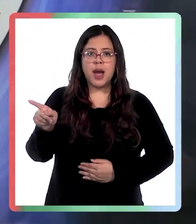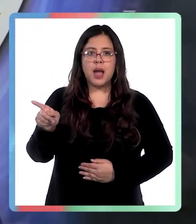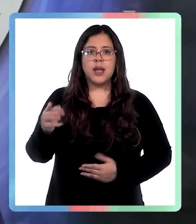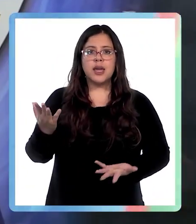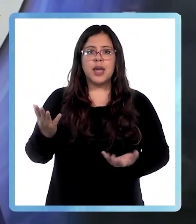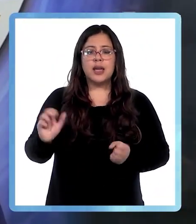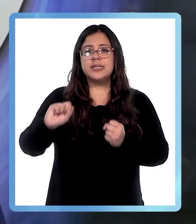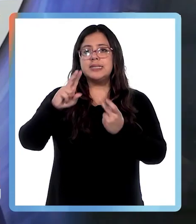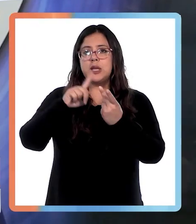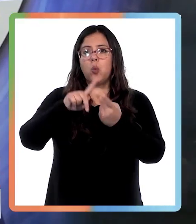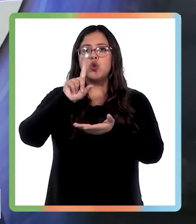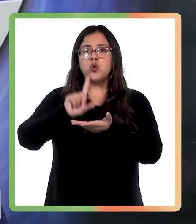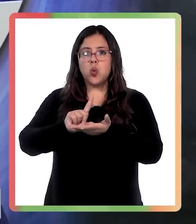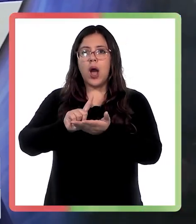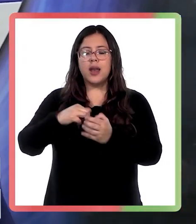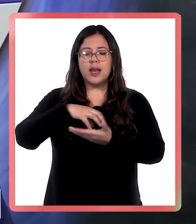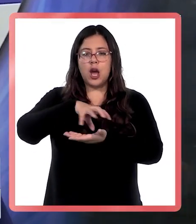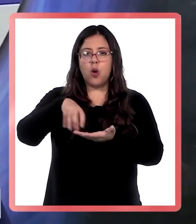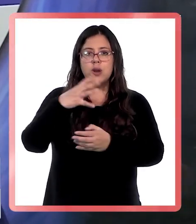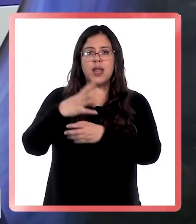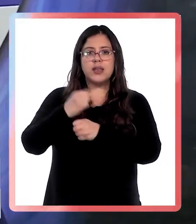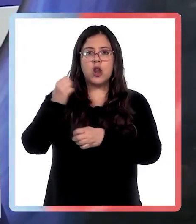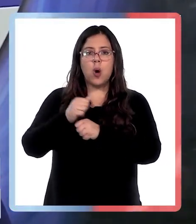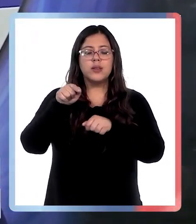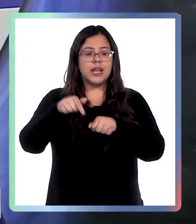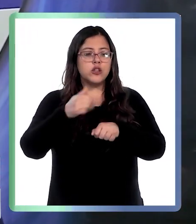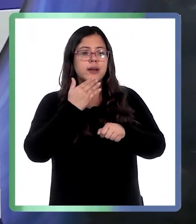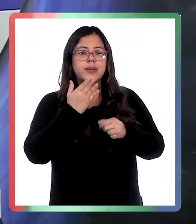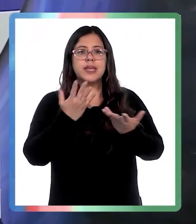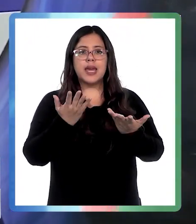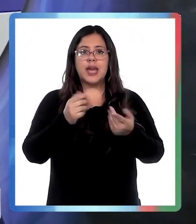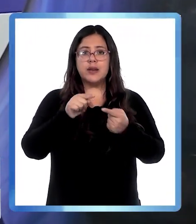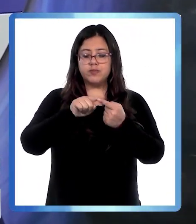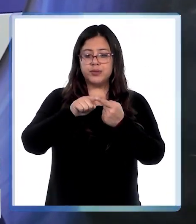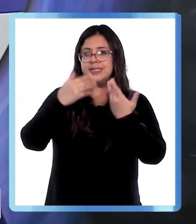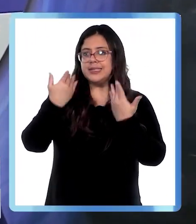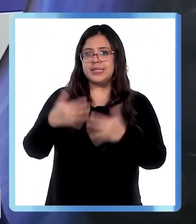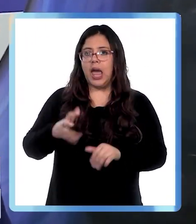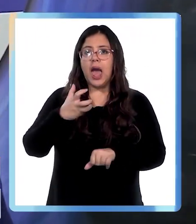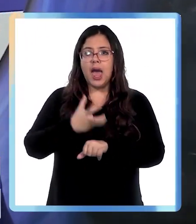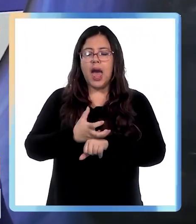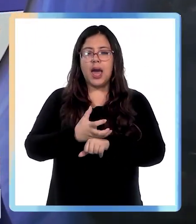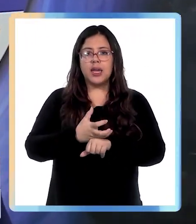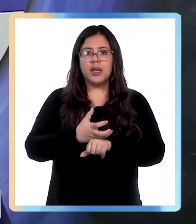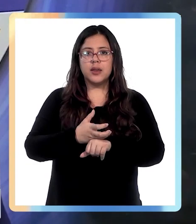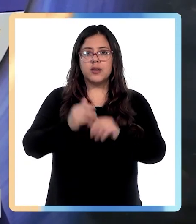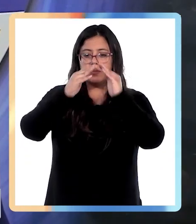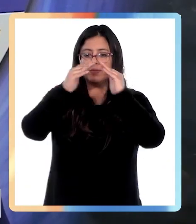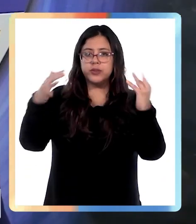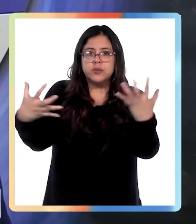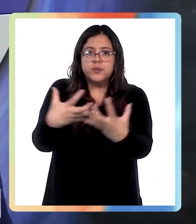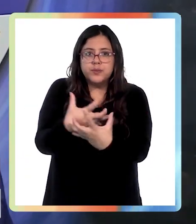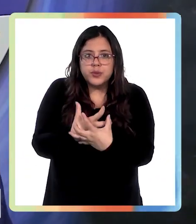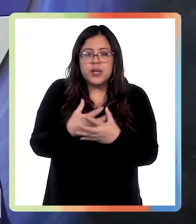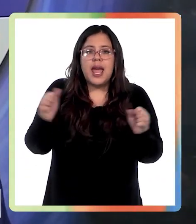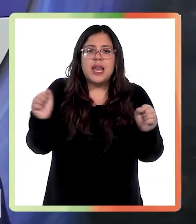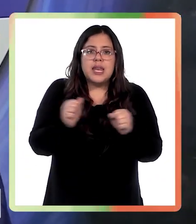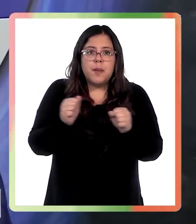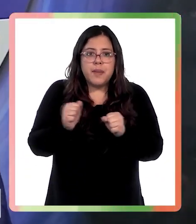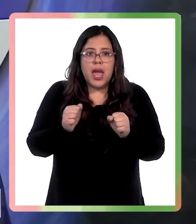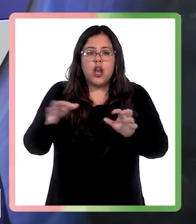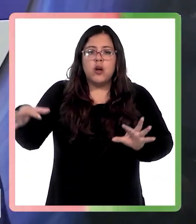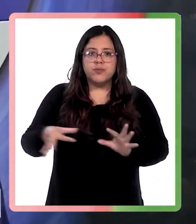semana se abre un segundo albergue en la comuna de los Andes esto se suma al albergue que tenemos eh un albergue regular que tenemos en